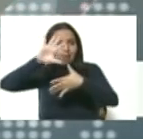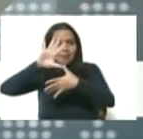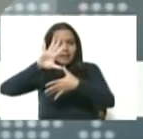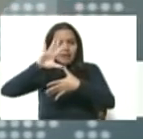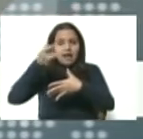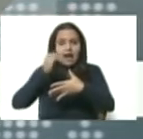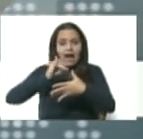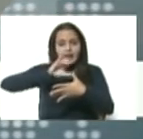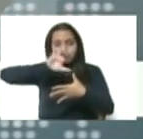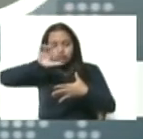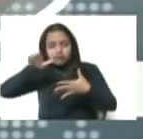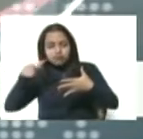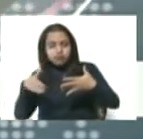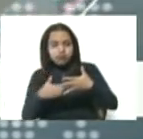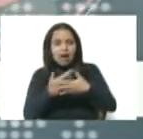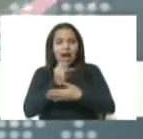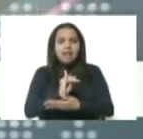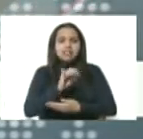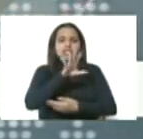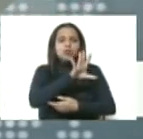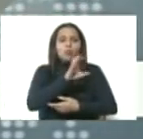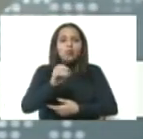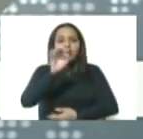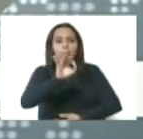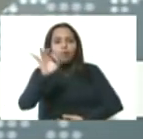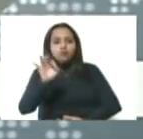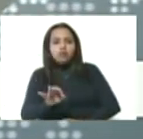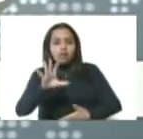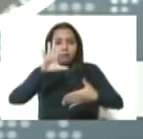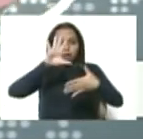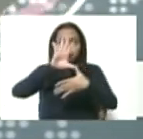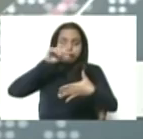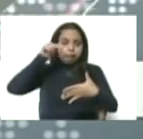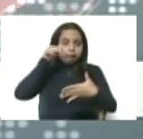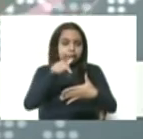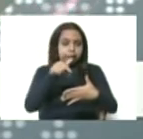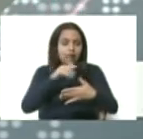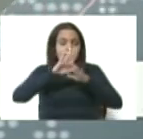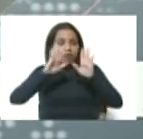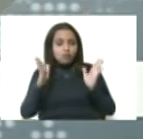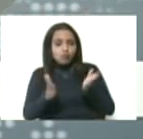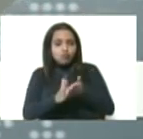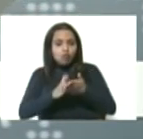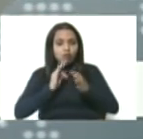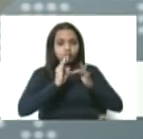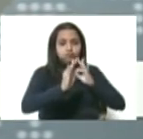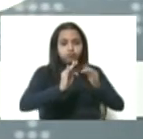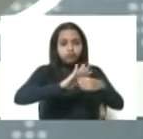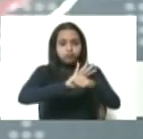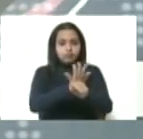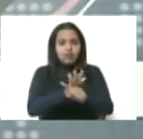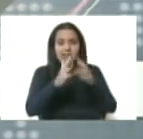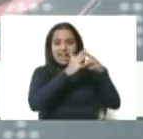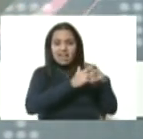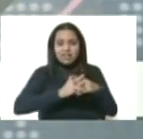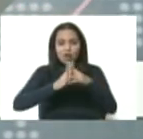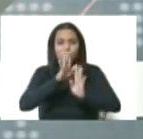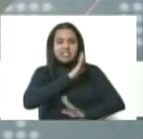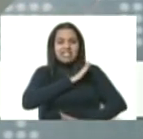está concentrado el 50% de la pandemia en el mundo. Estados Unidos con